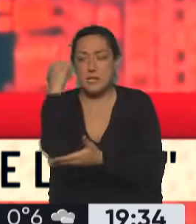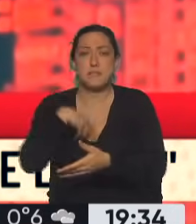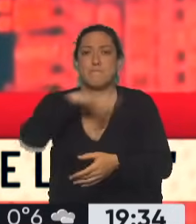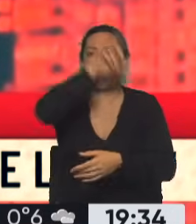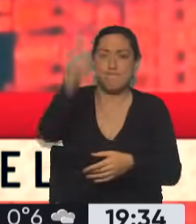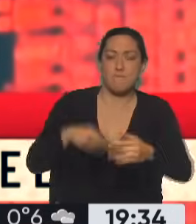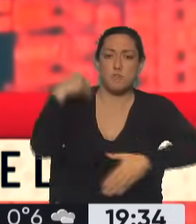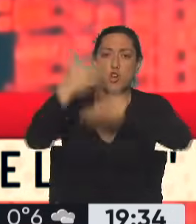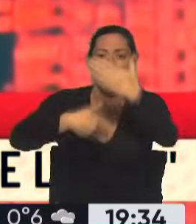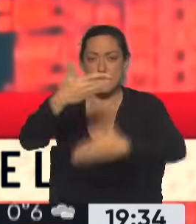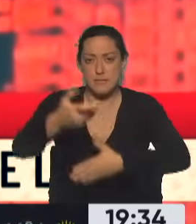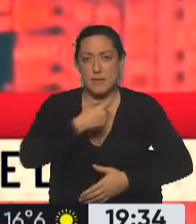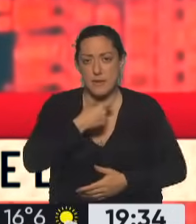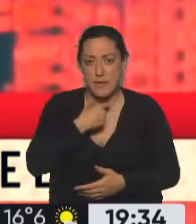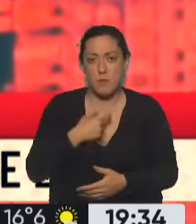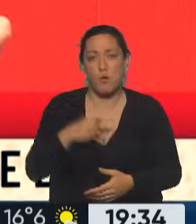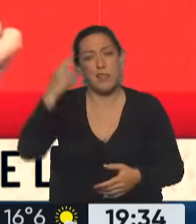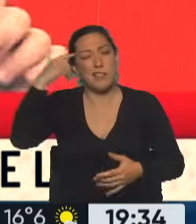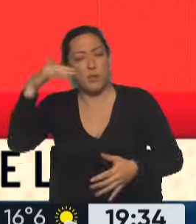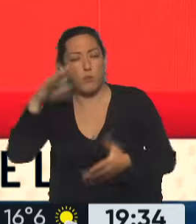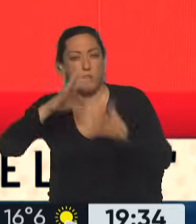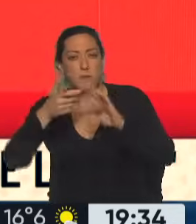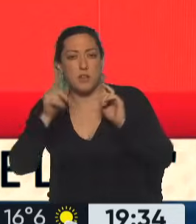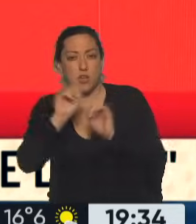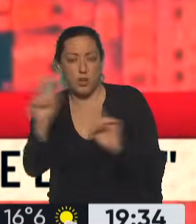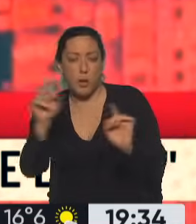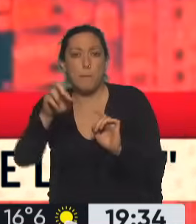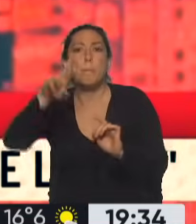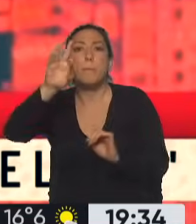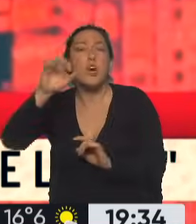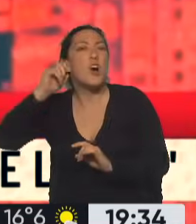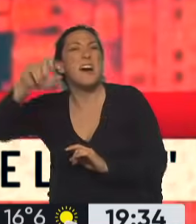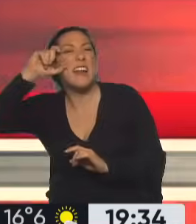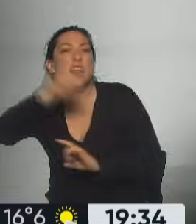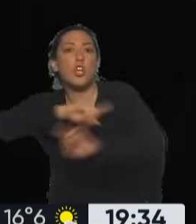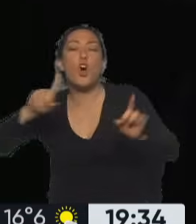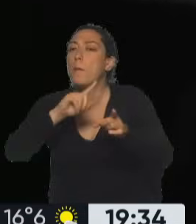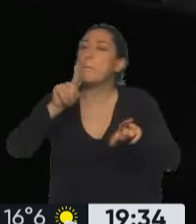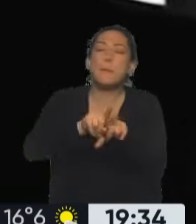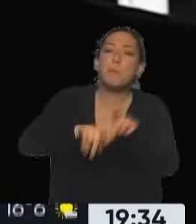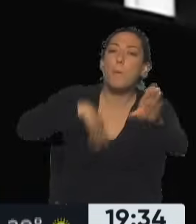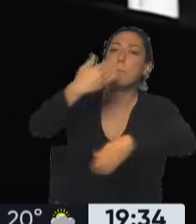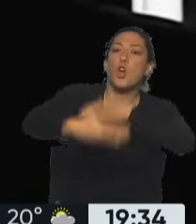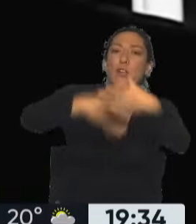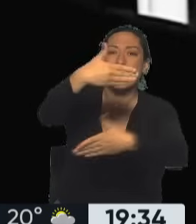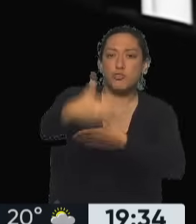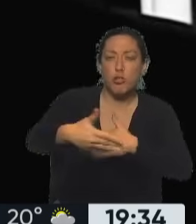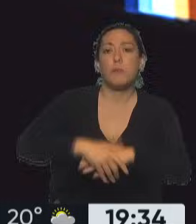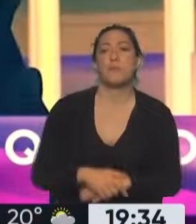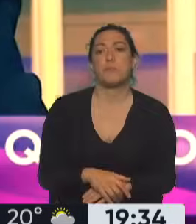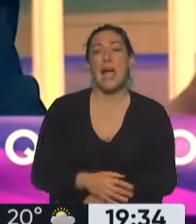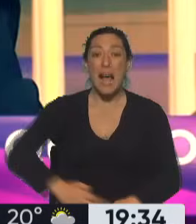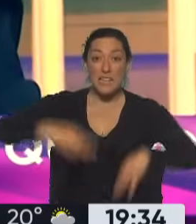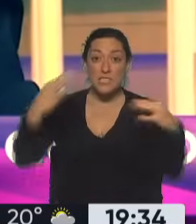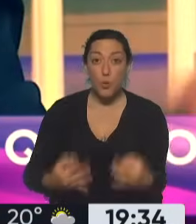y progresista, no intelectual. No, progresista de progreso. Yo no tengo la garantía que nos va a ir